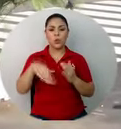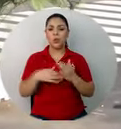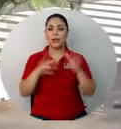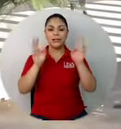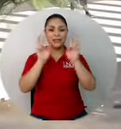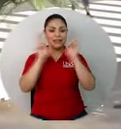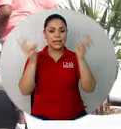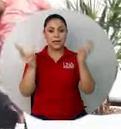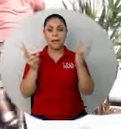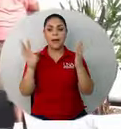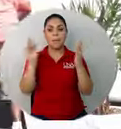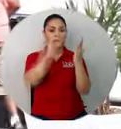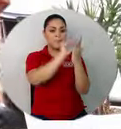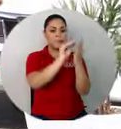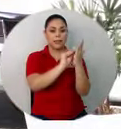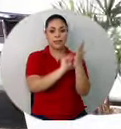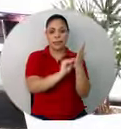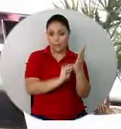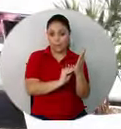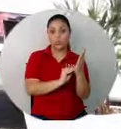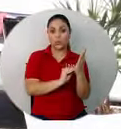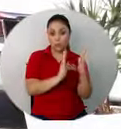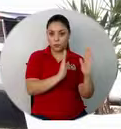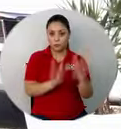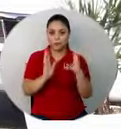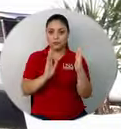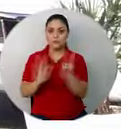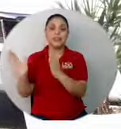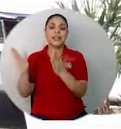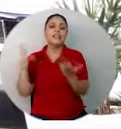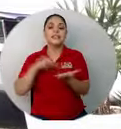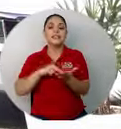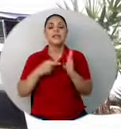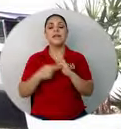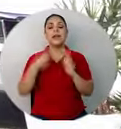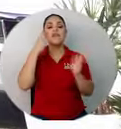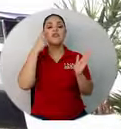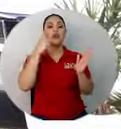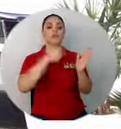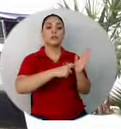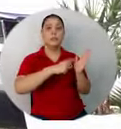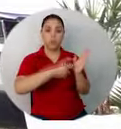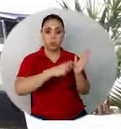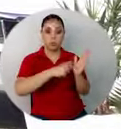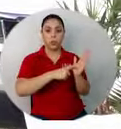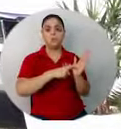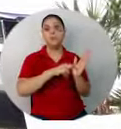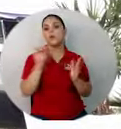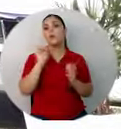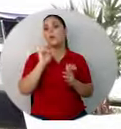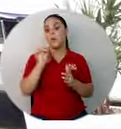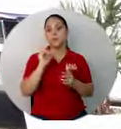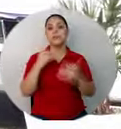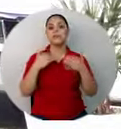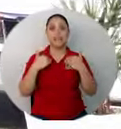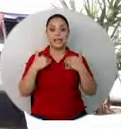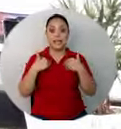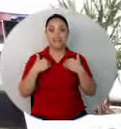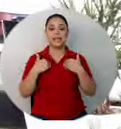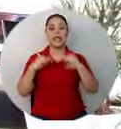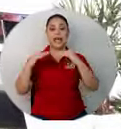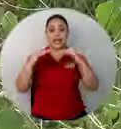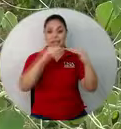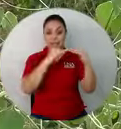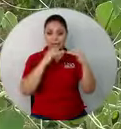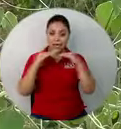con el planteamiento de algo que a los seres humanos nos encanta, que es el reconocimiento. Entonces, un reconocimiento partido de un